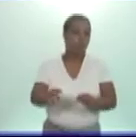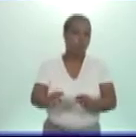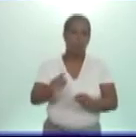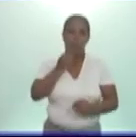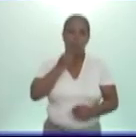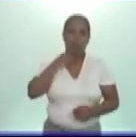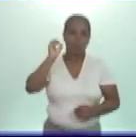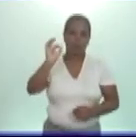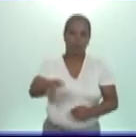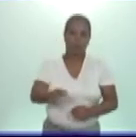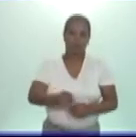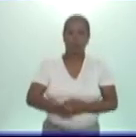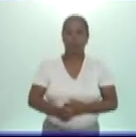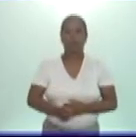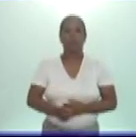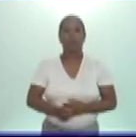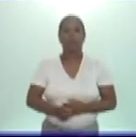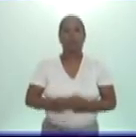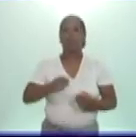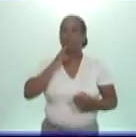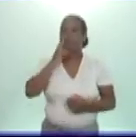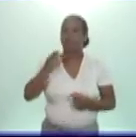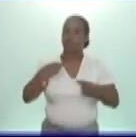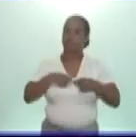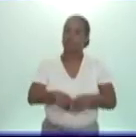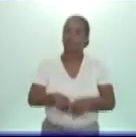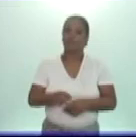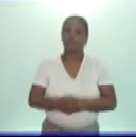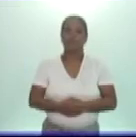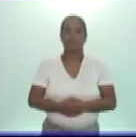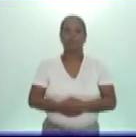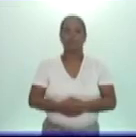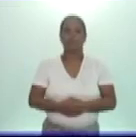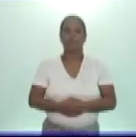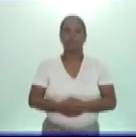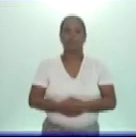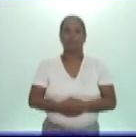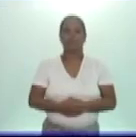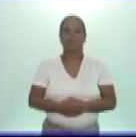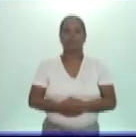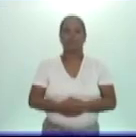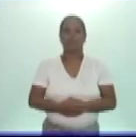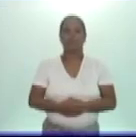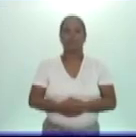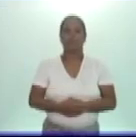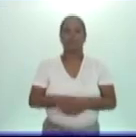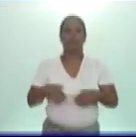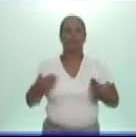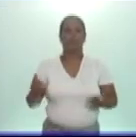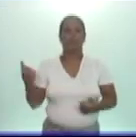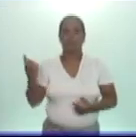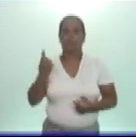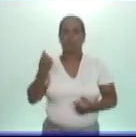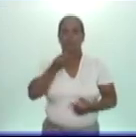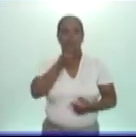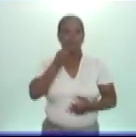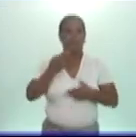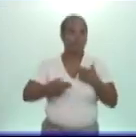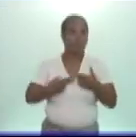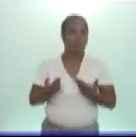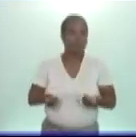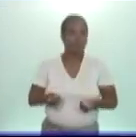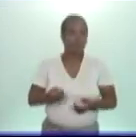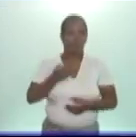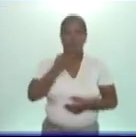ir solucionando el problema de conjunto. A ver, ¿qué es lo que primero que podemos hacer? Bueno, como tengo